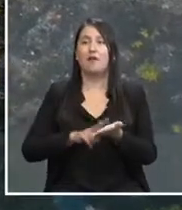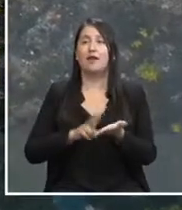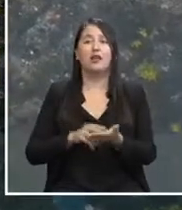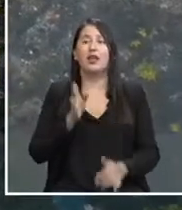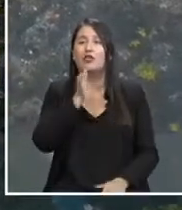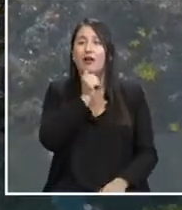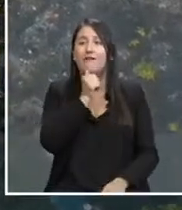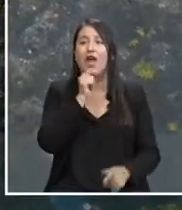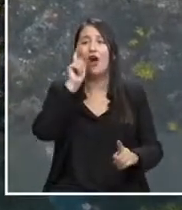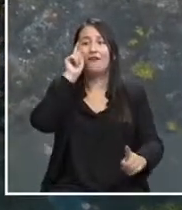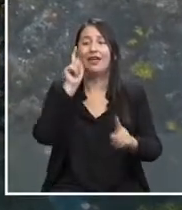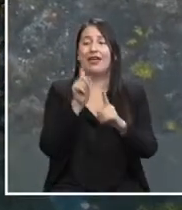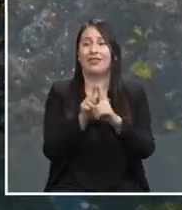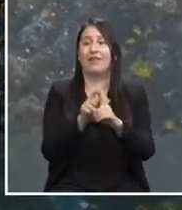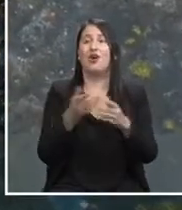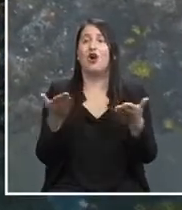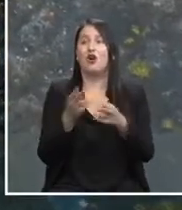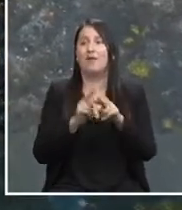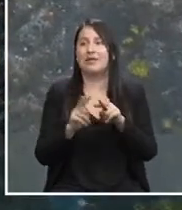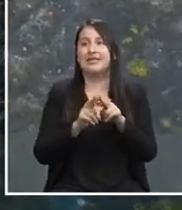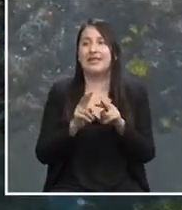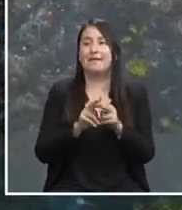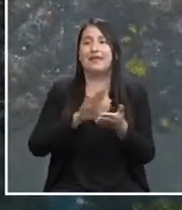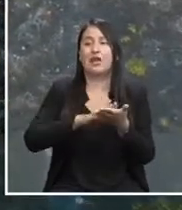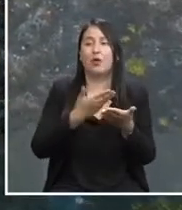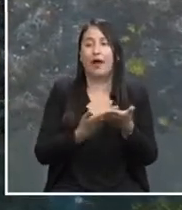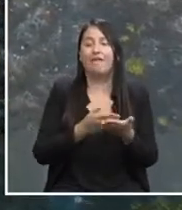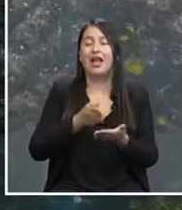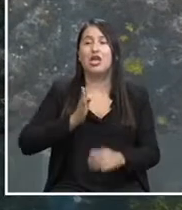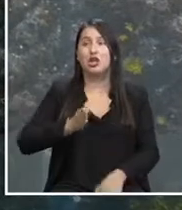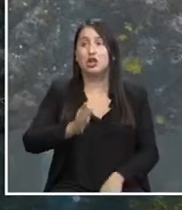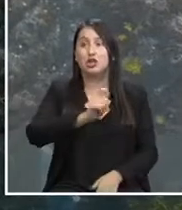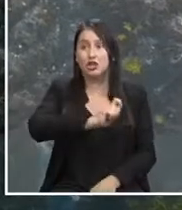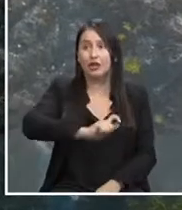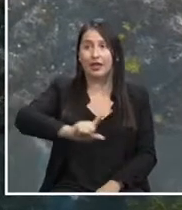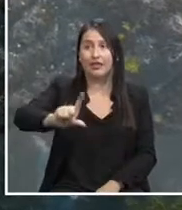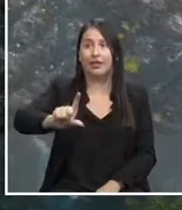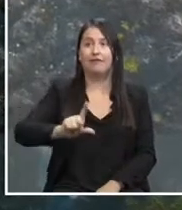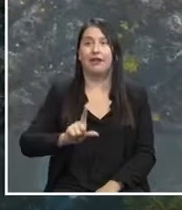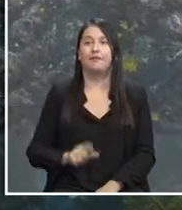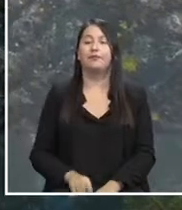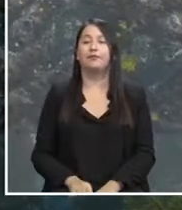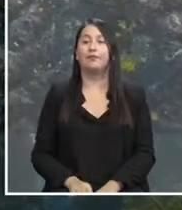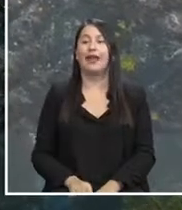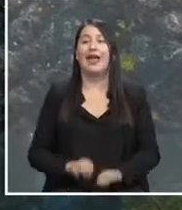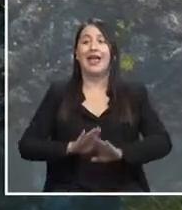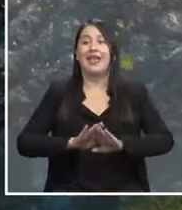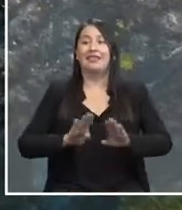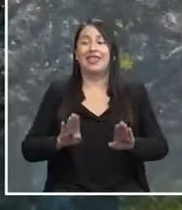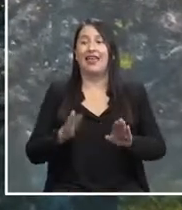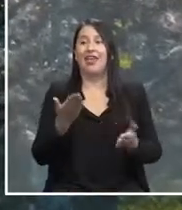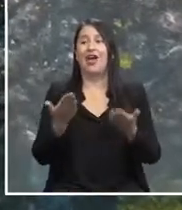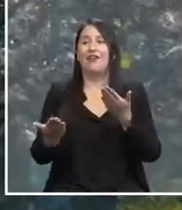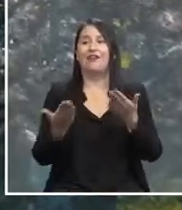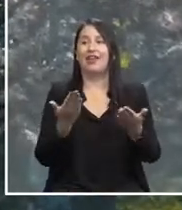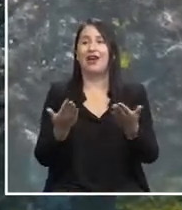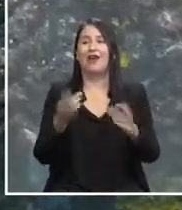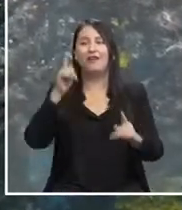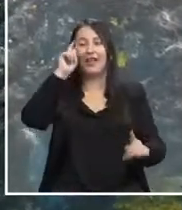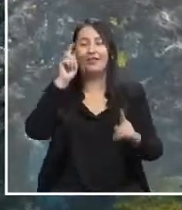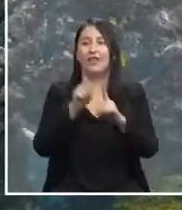cómo serían los sistemas alimentarios saludables y sostenibles. Literalmente, nada equivalente al objetivo